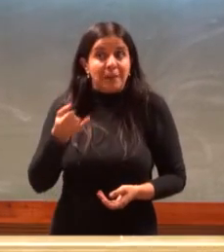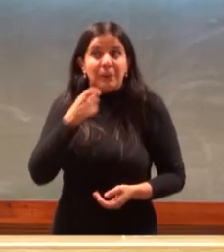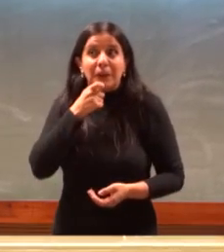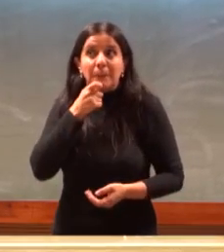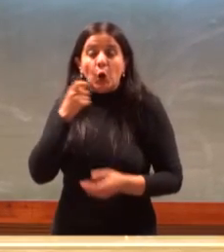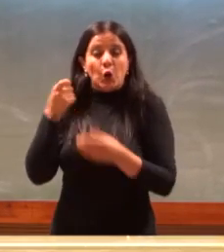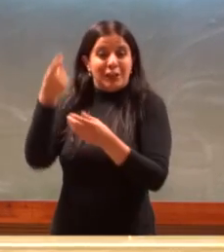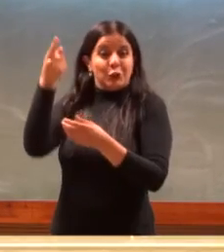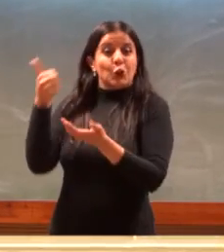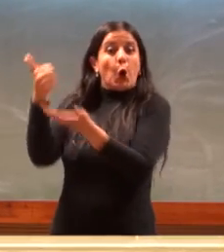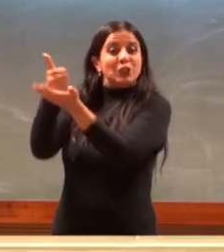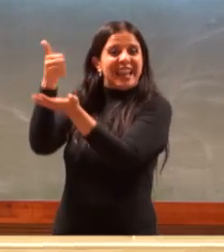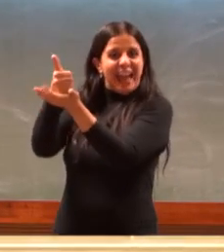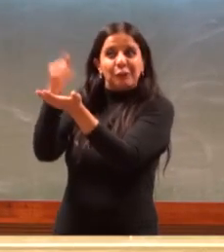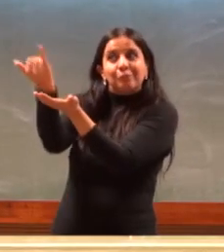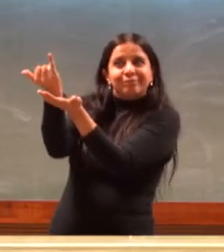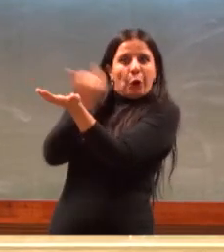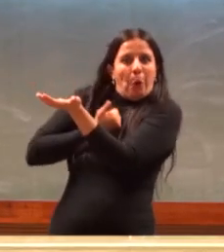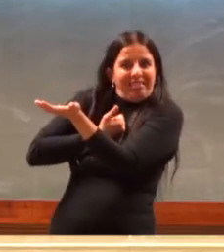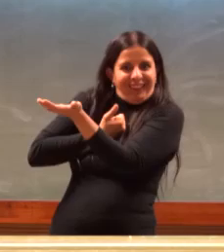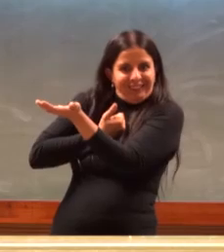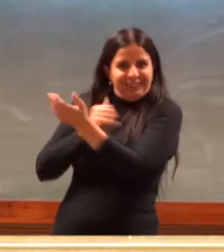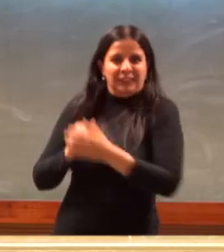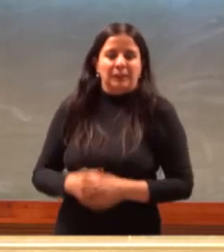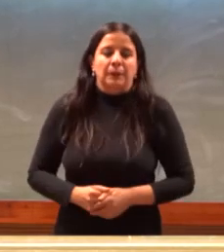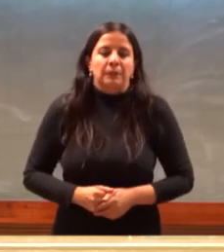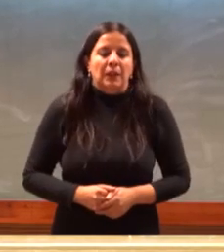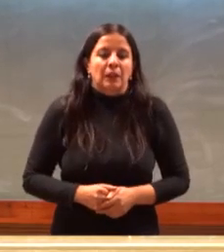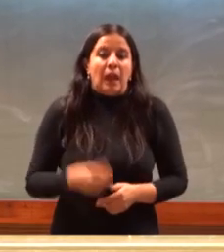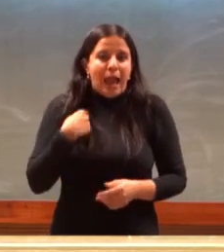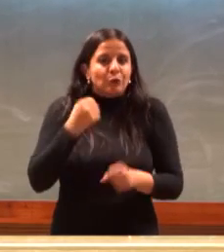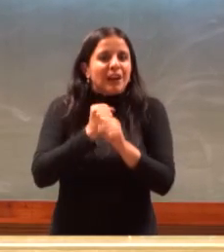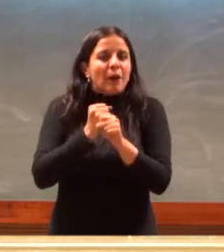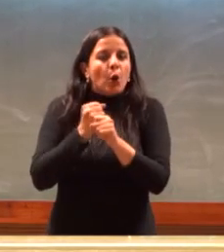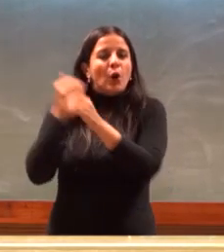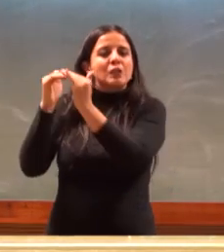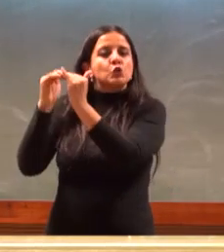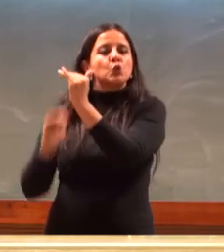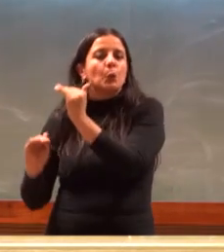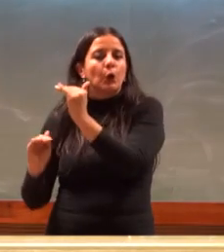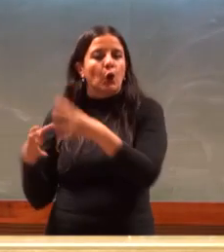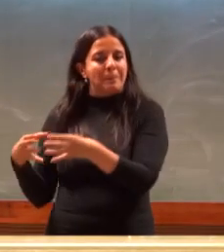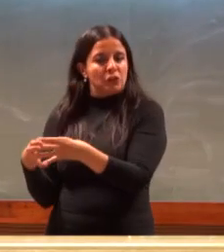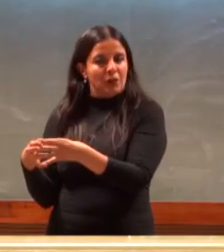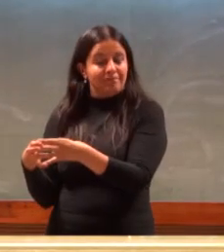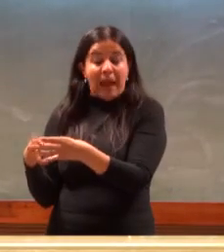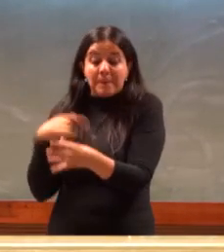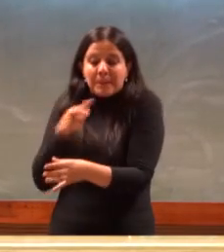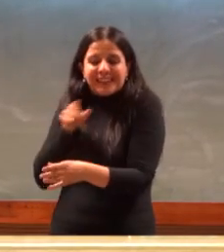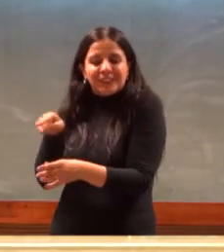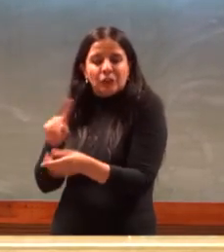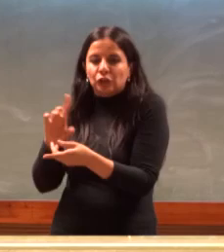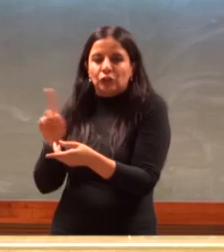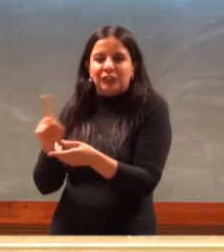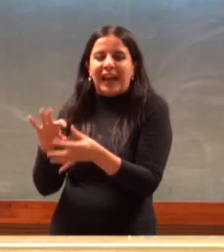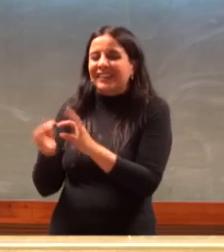en subcomisiones hay también ahí un un un trabajo en subcomisiones que yo creo que no está suficiente ente articulado pero a mí lo que me preocupa